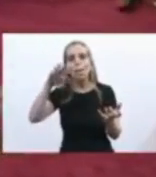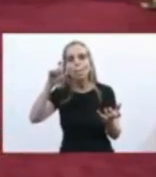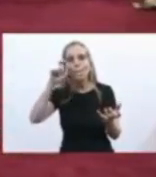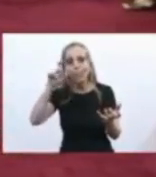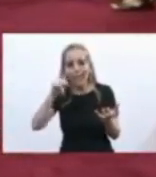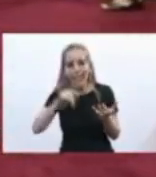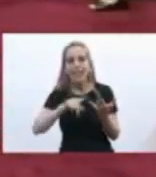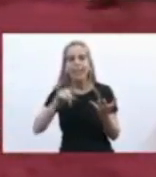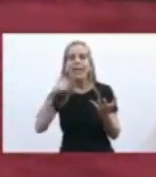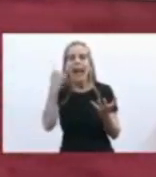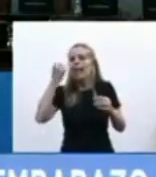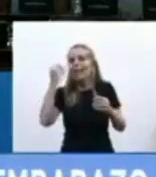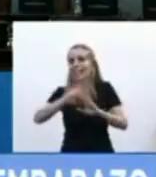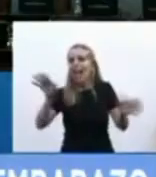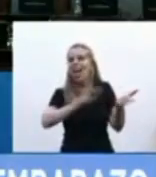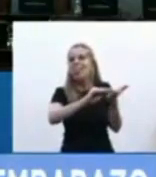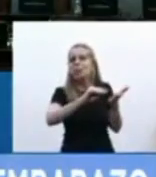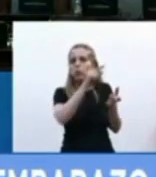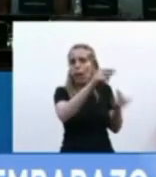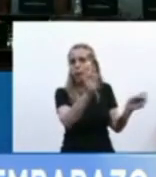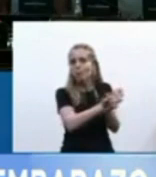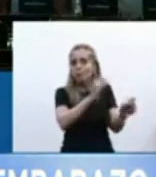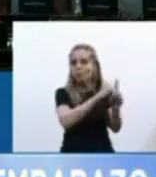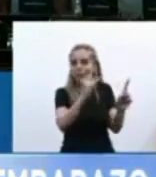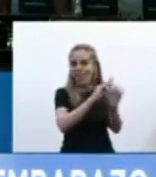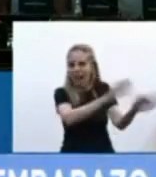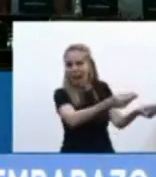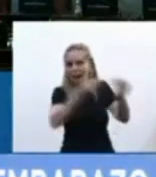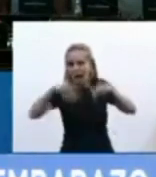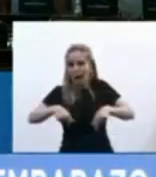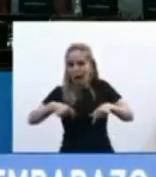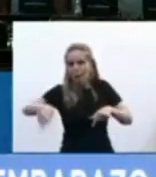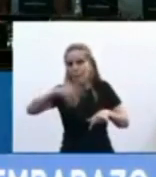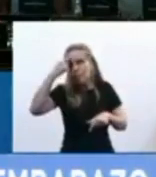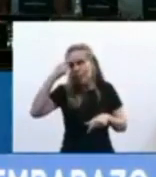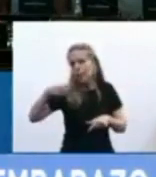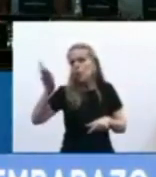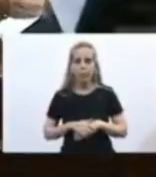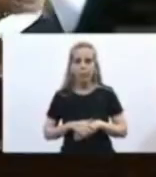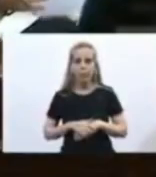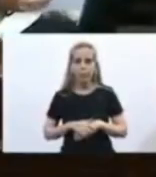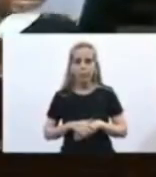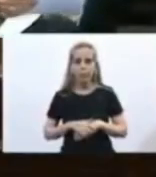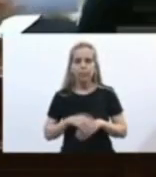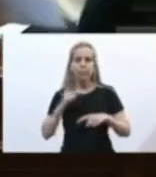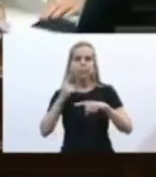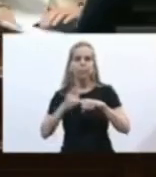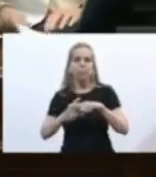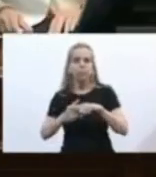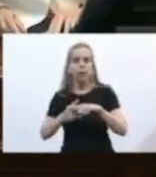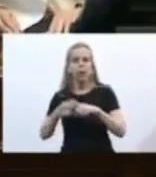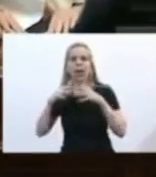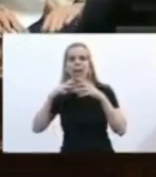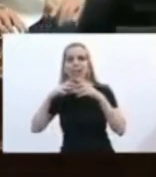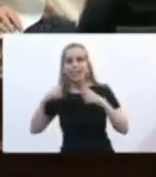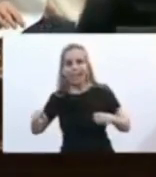ocasión las fuerzas se muestran más parejas y nadie se atreve a anticipar el resultado en caso de igualdad el reglamento marca que desempata la